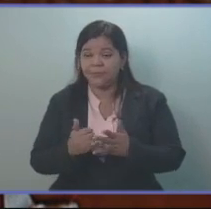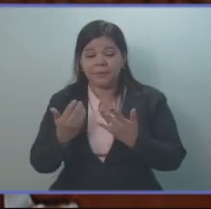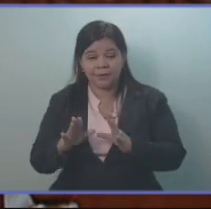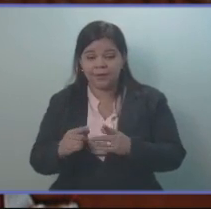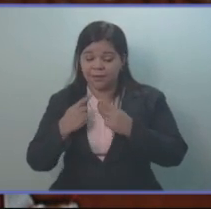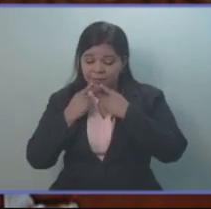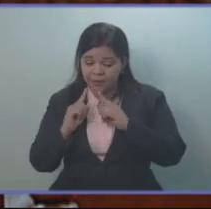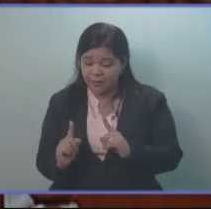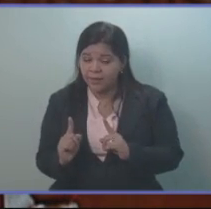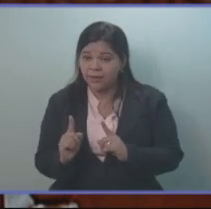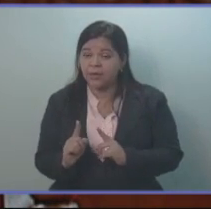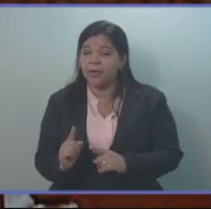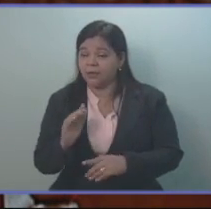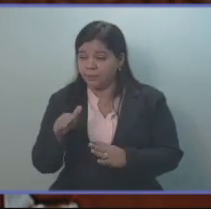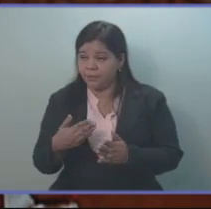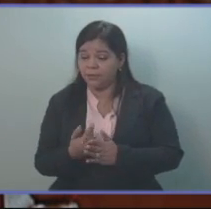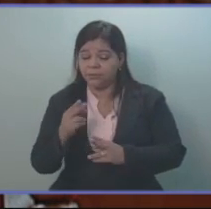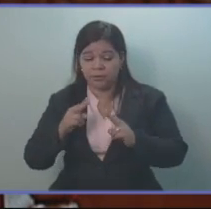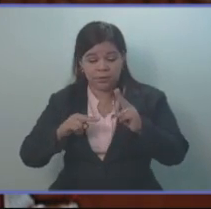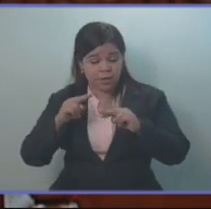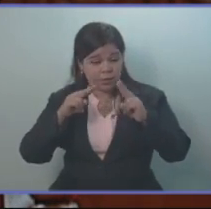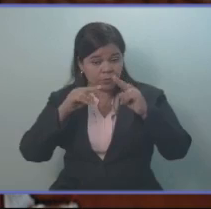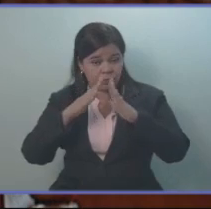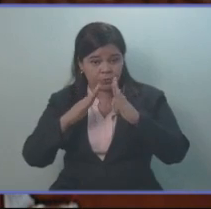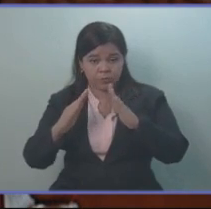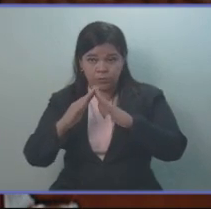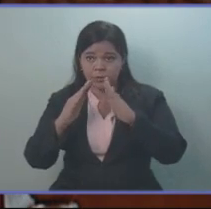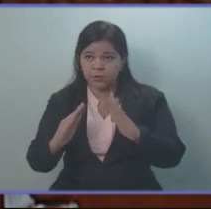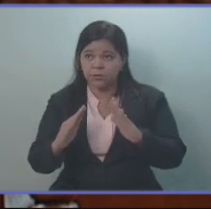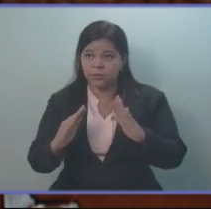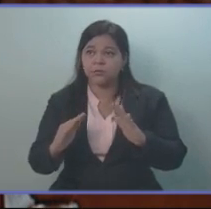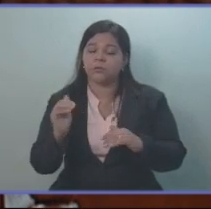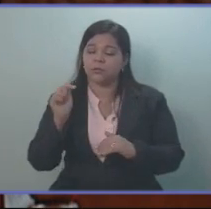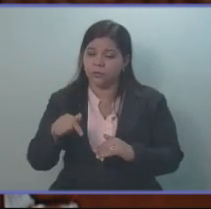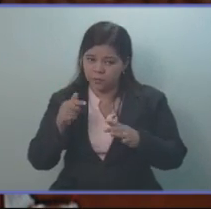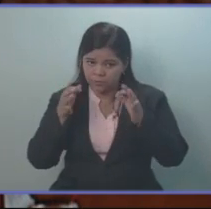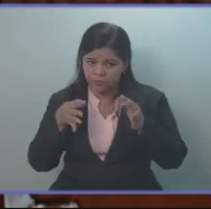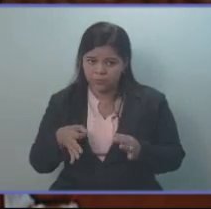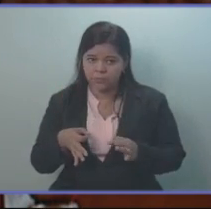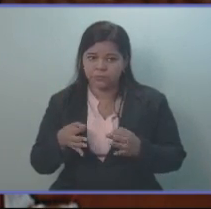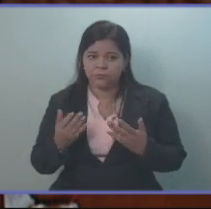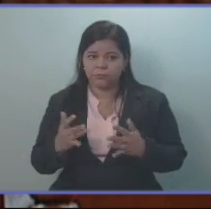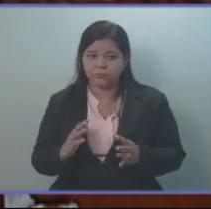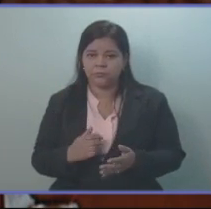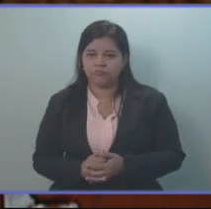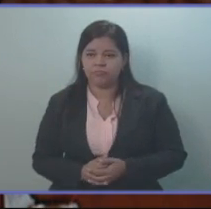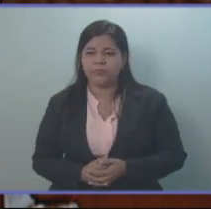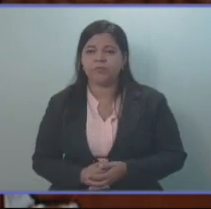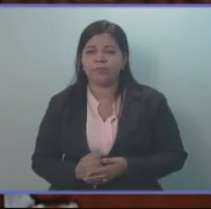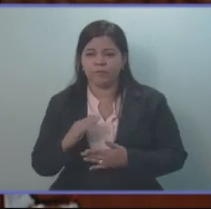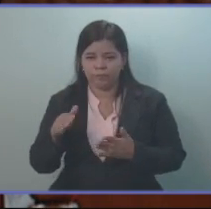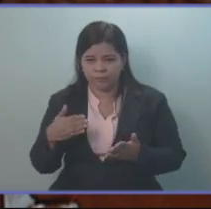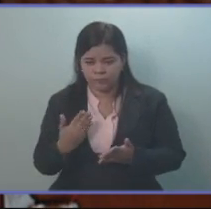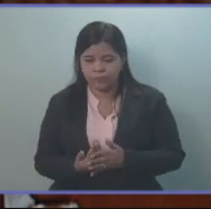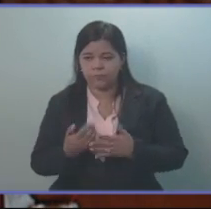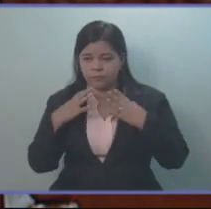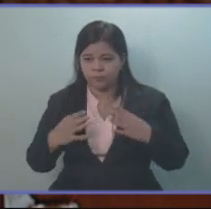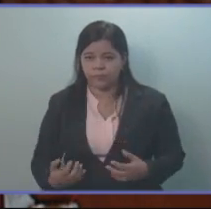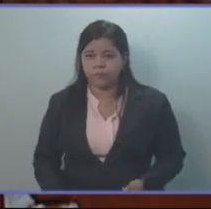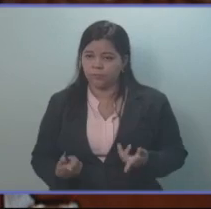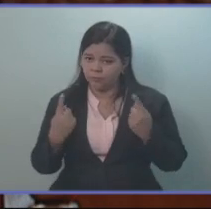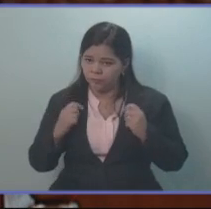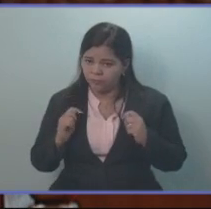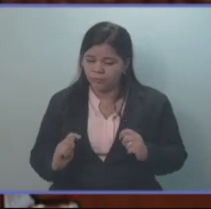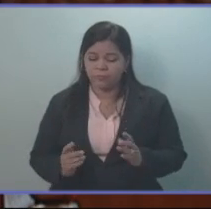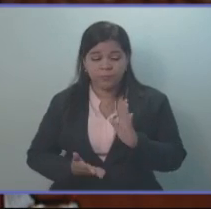de interés social la construcción de viviendas y que dicha disposición señala que el Estado procurará que el